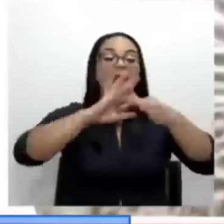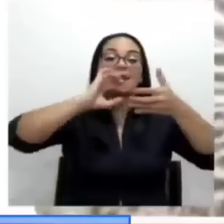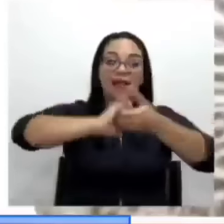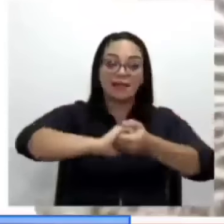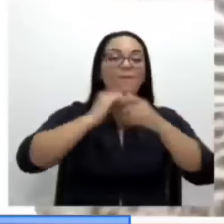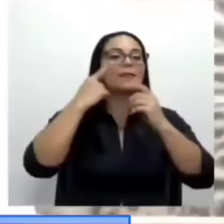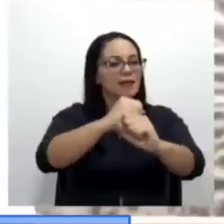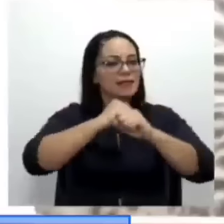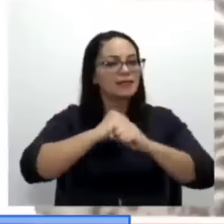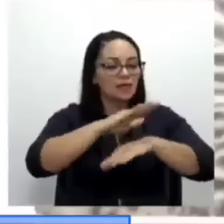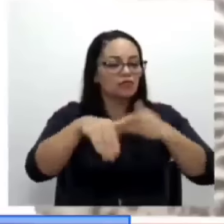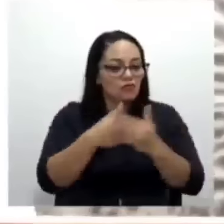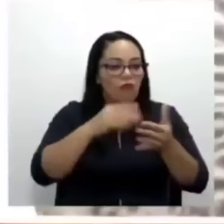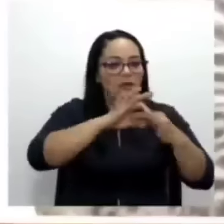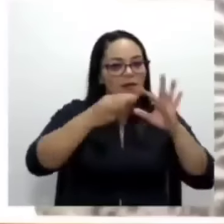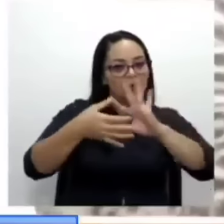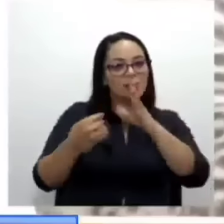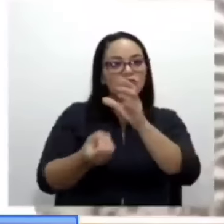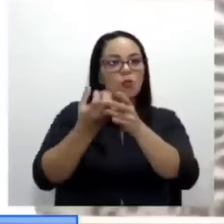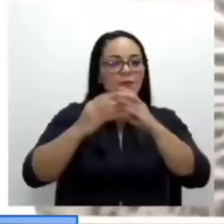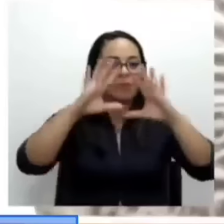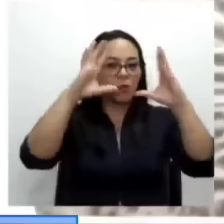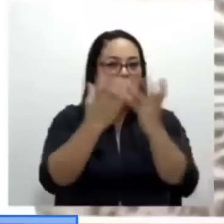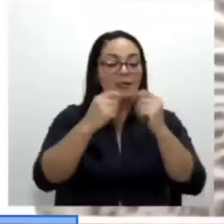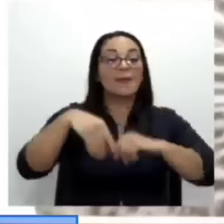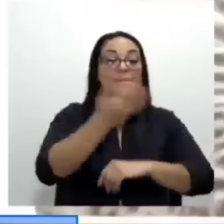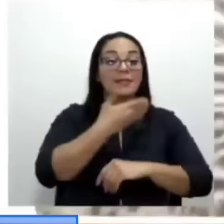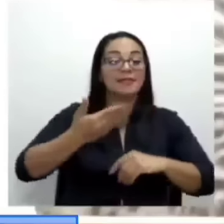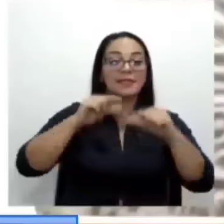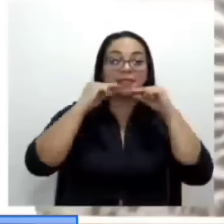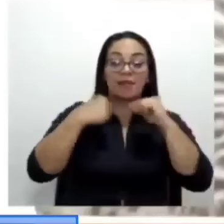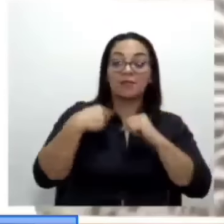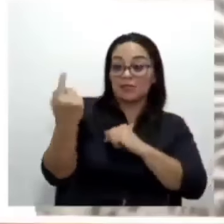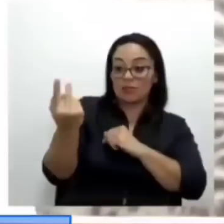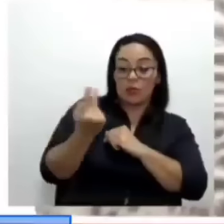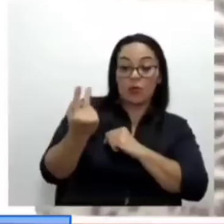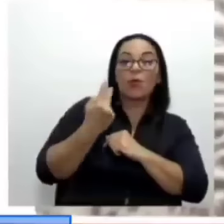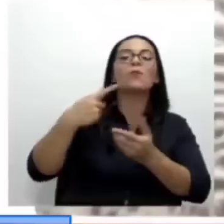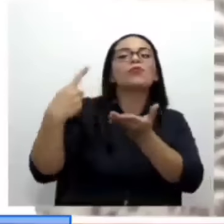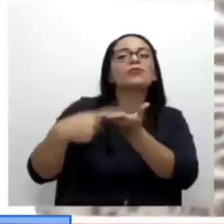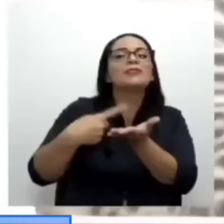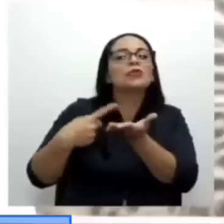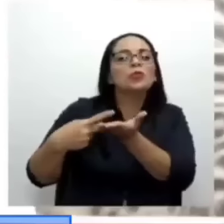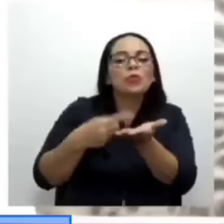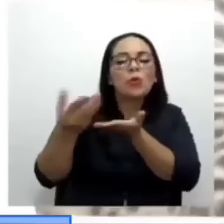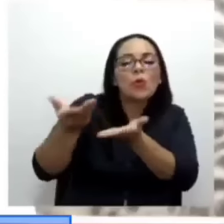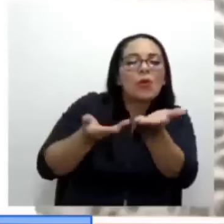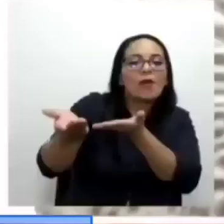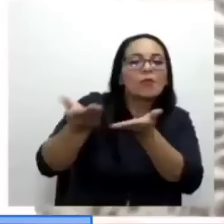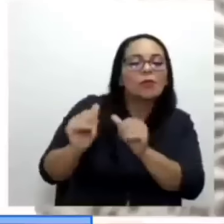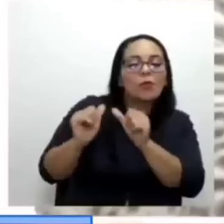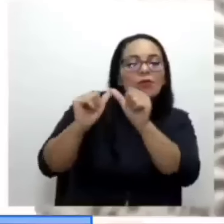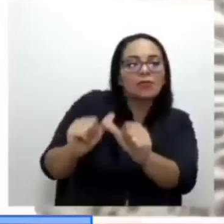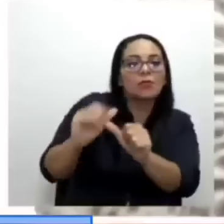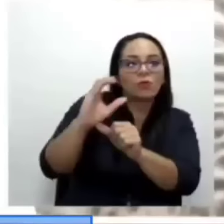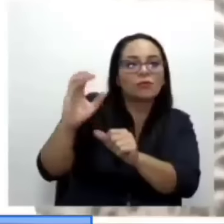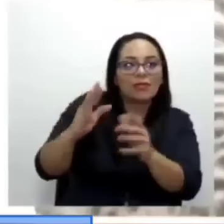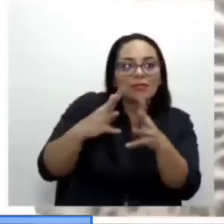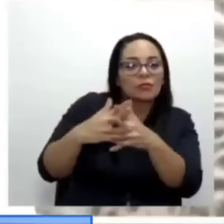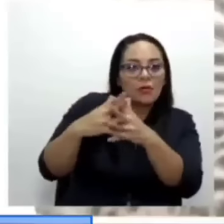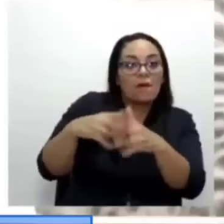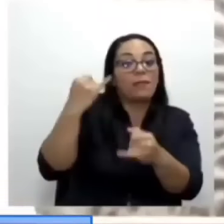garantizar las ganas de suministro globales. Presidente Chávez y yo hemos discutido la colaboración continua de Costa Rica en la lucha compartida contra